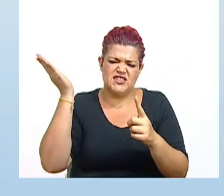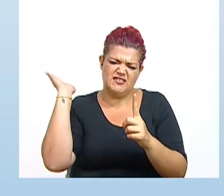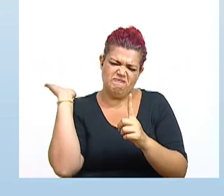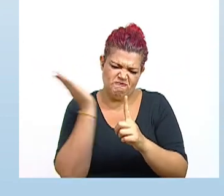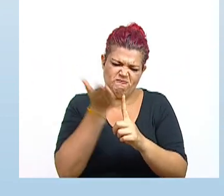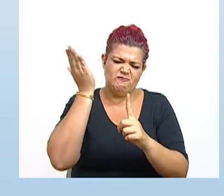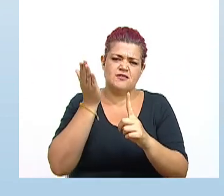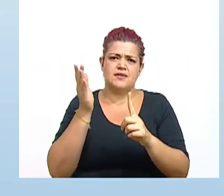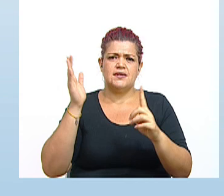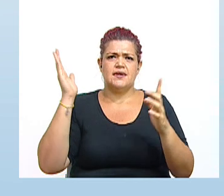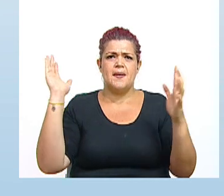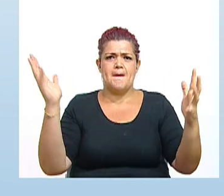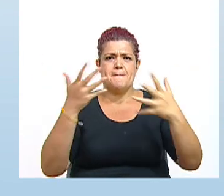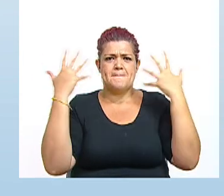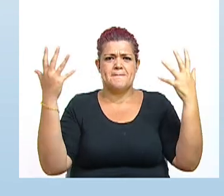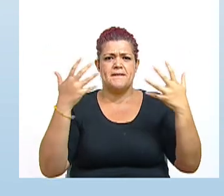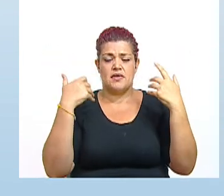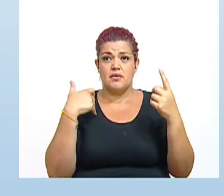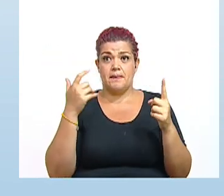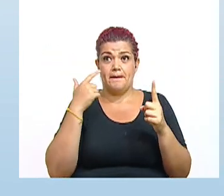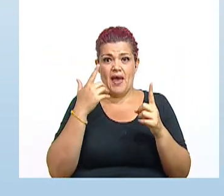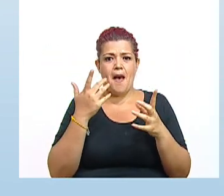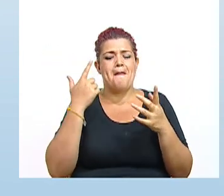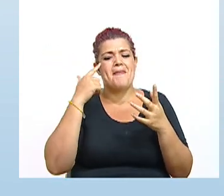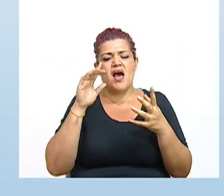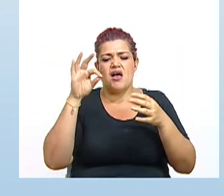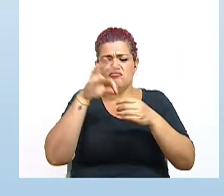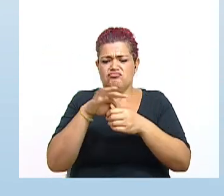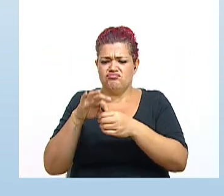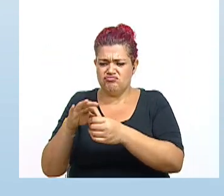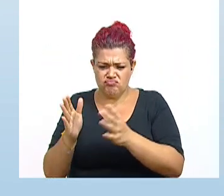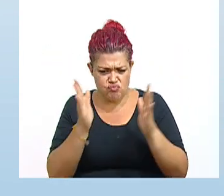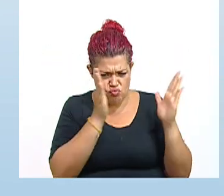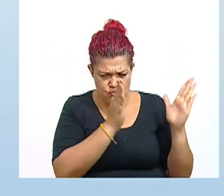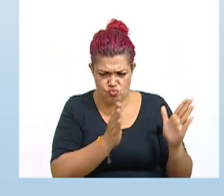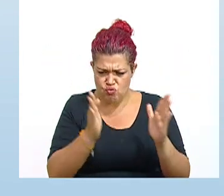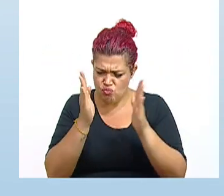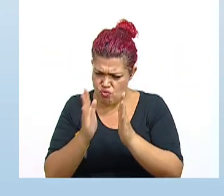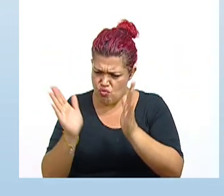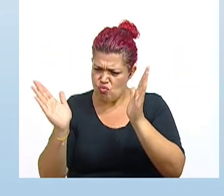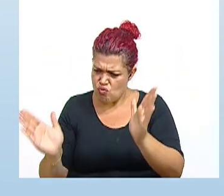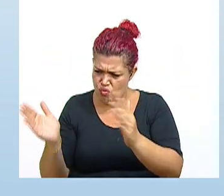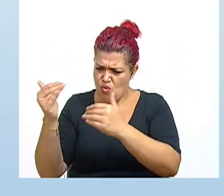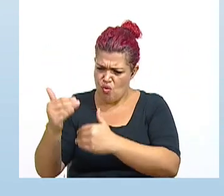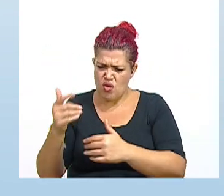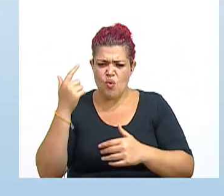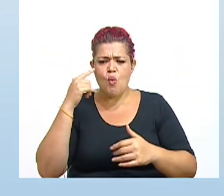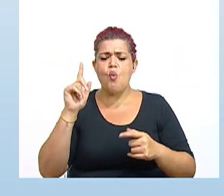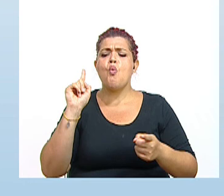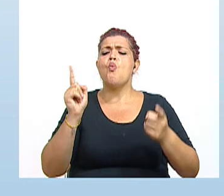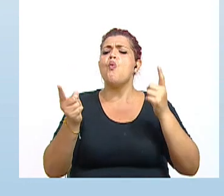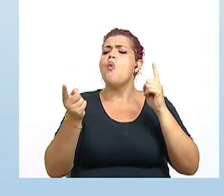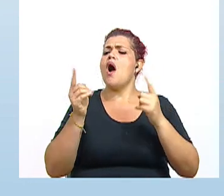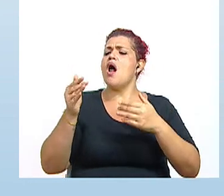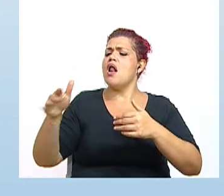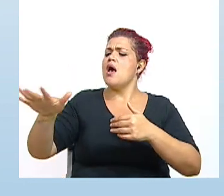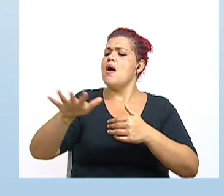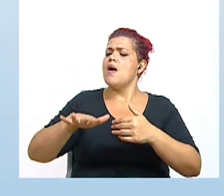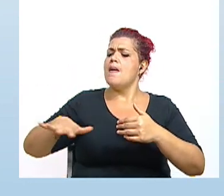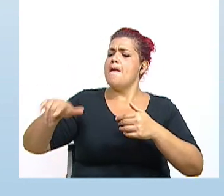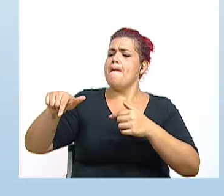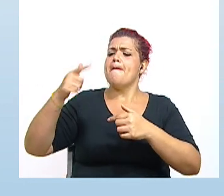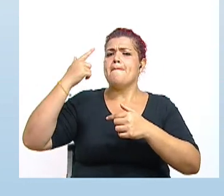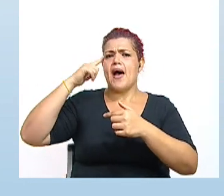ambiente, para poder ocupar el suelo de una manera planificada, determinando cuáles áreas deben ser para el